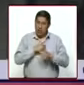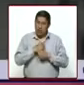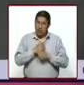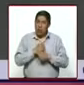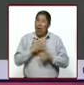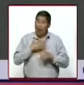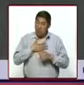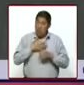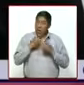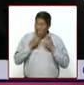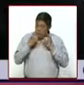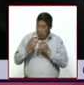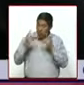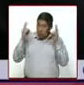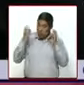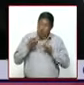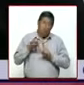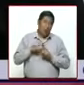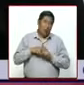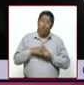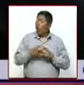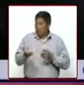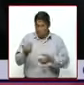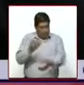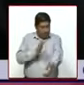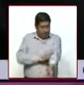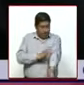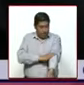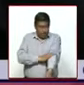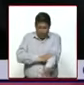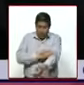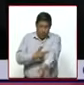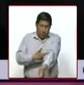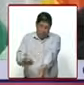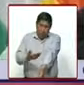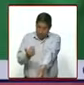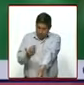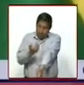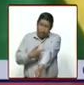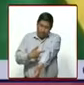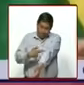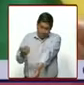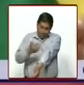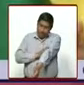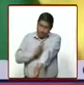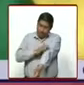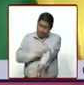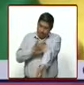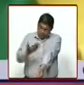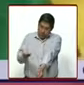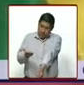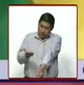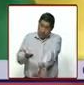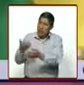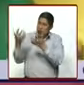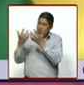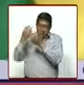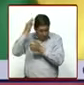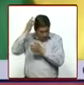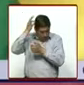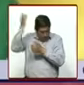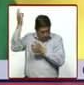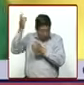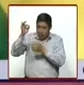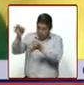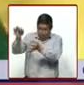mí me denuncia por un hecho de violación, yo de manera inmediata les pido, háganme una muestra de sangre, háganme una muestra de ADN, retírenme un cabello, háganme una prueba